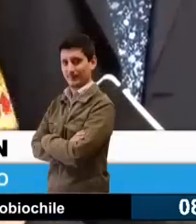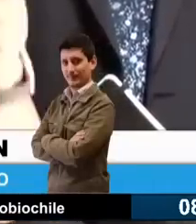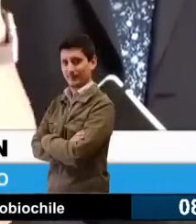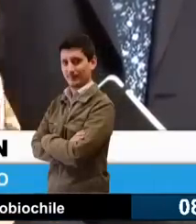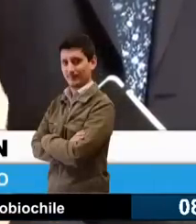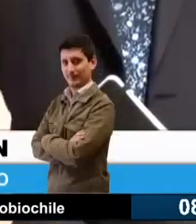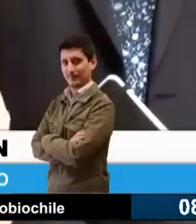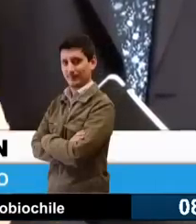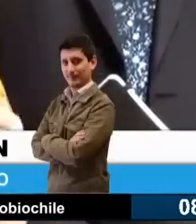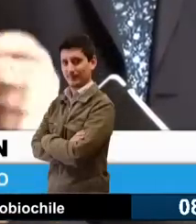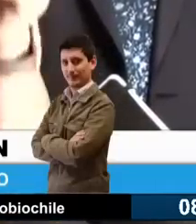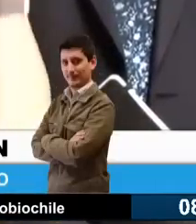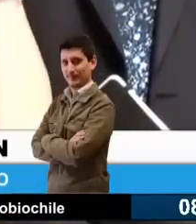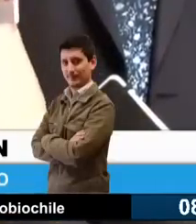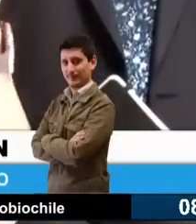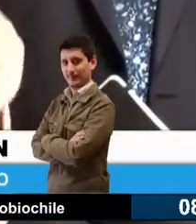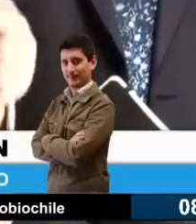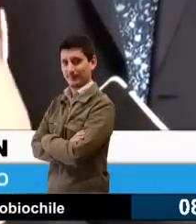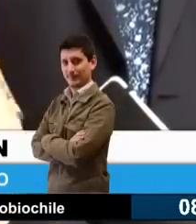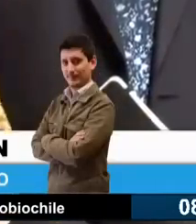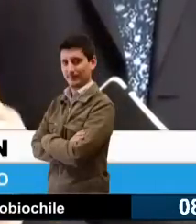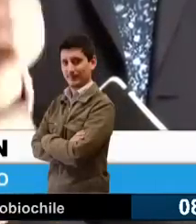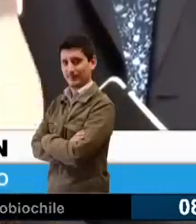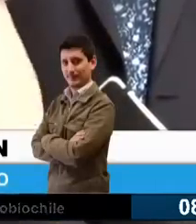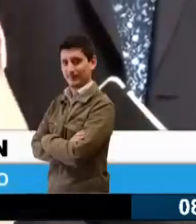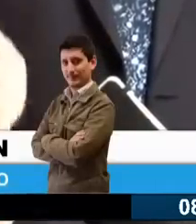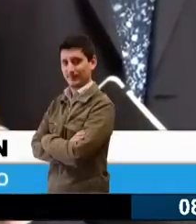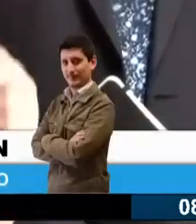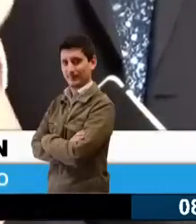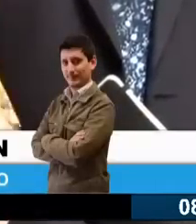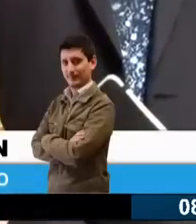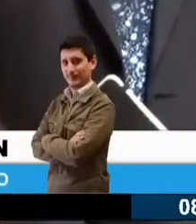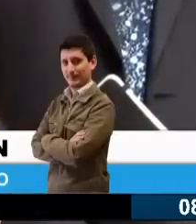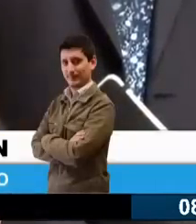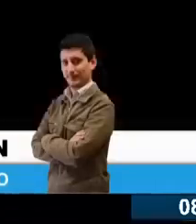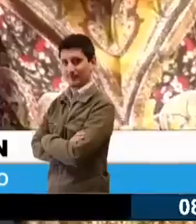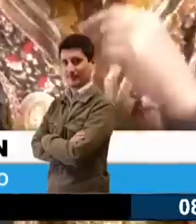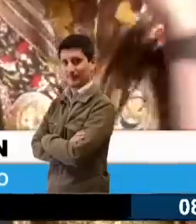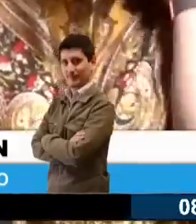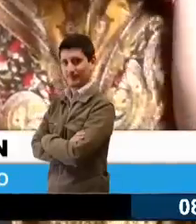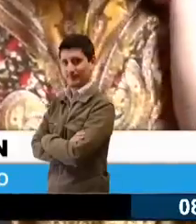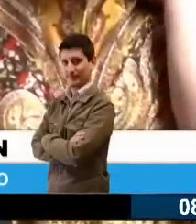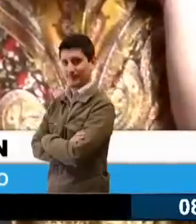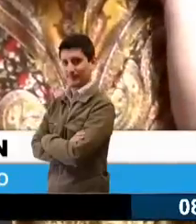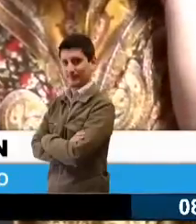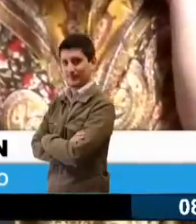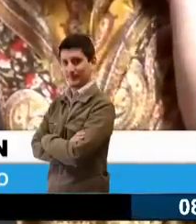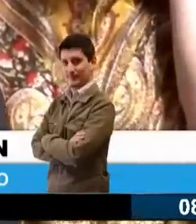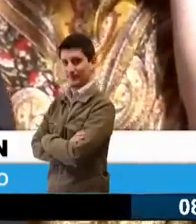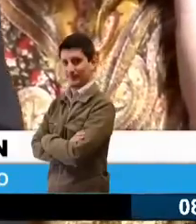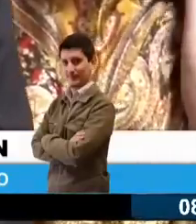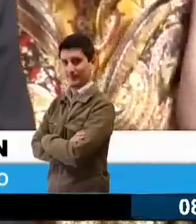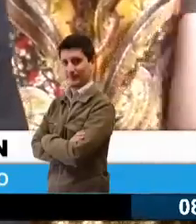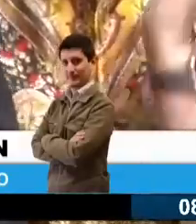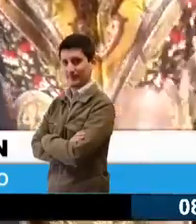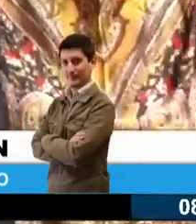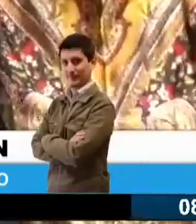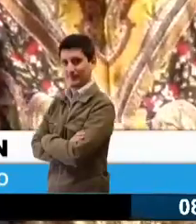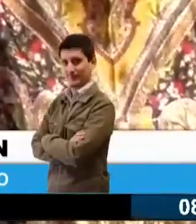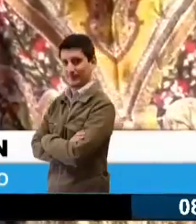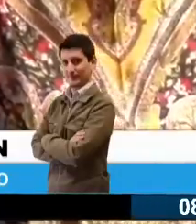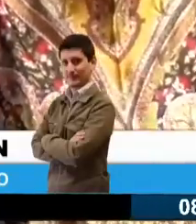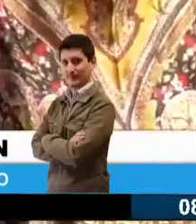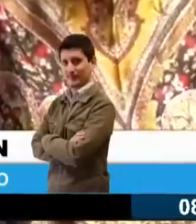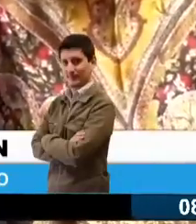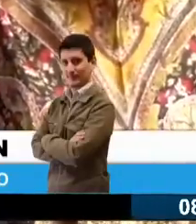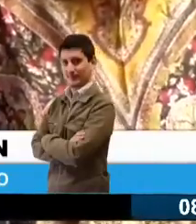declaración pública criticando los dichos de Marcel y asegurando que sus votos no van a estar disponibles si el gobierno termina insistiendo. El senador del Partido Comunista, Daniel